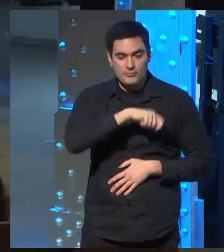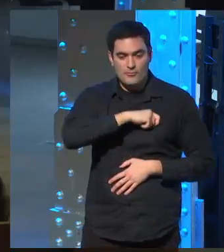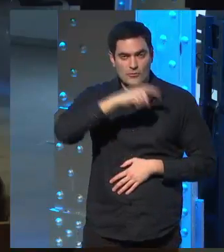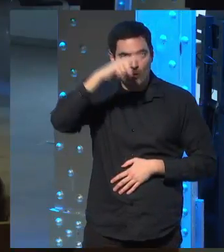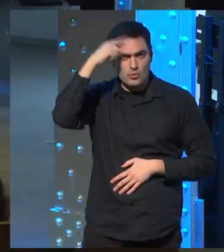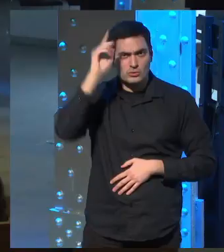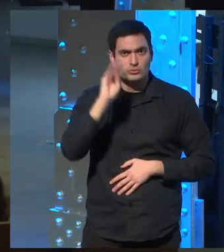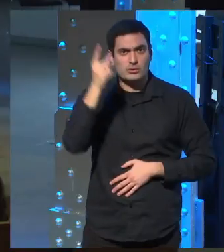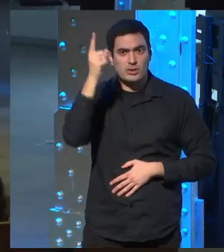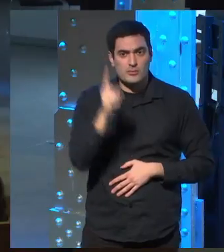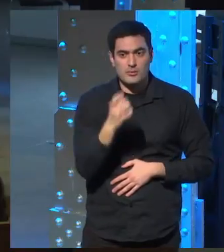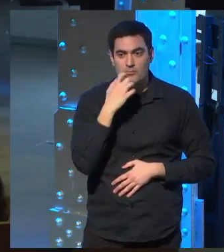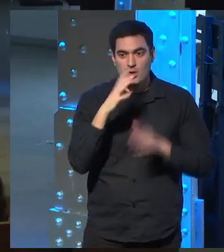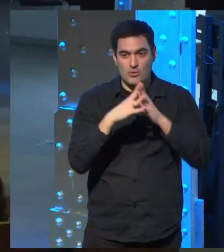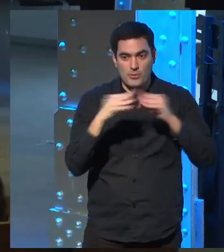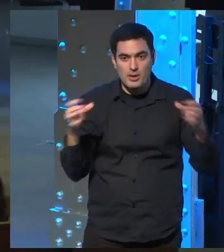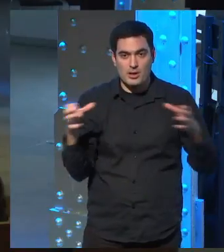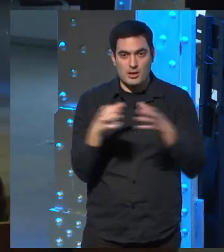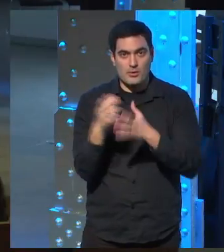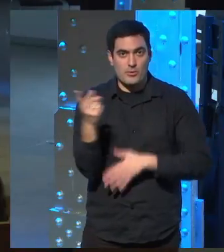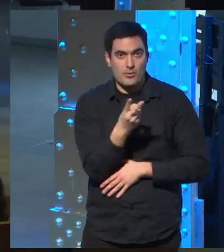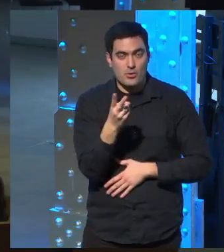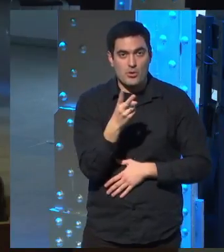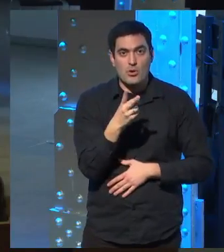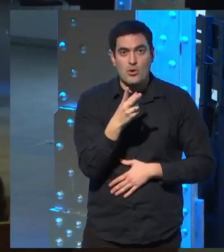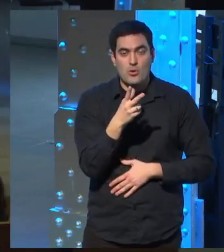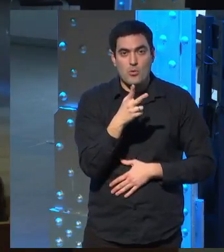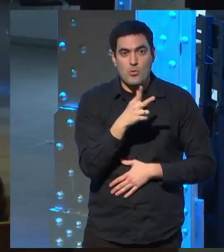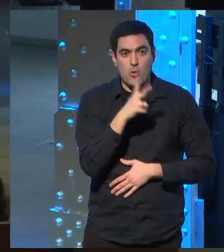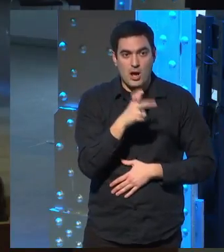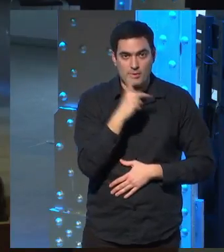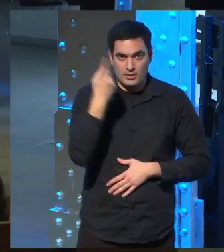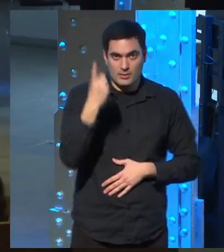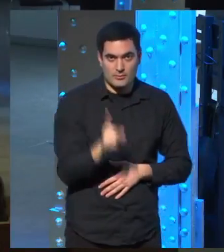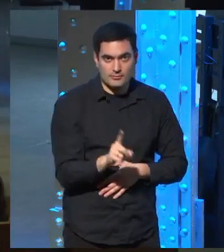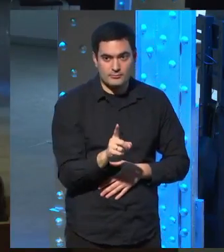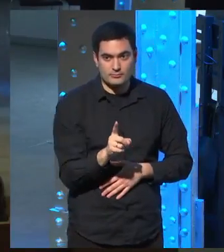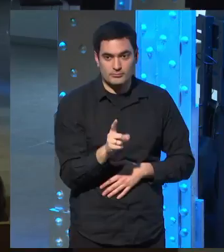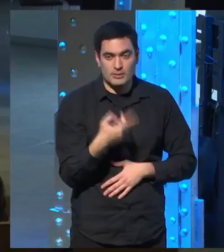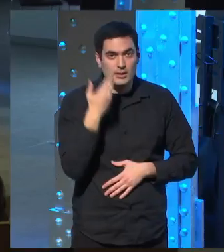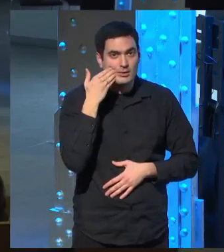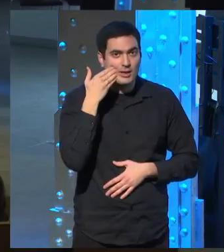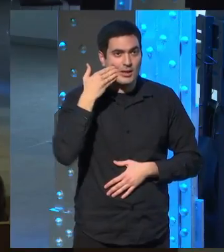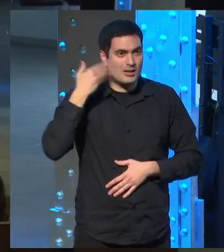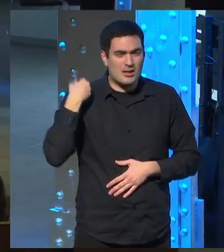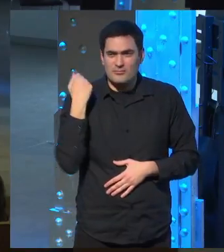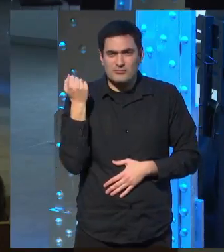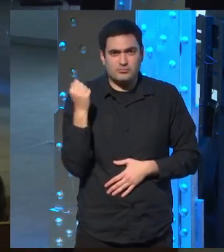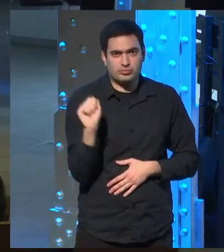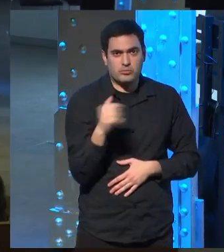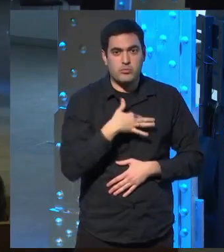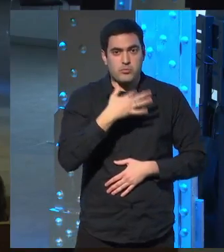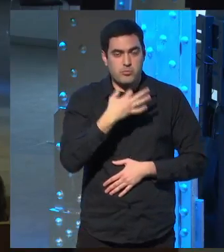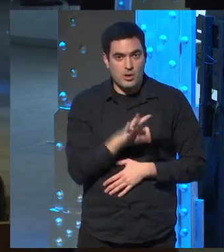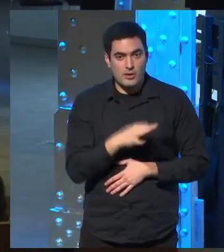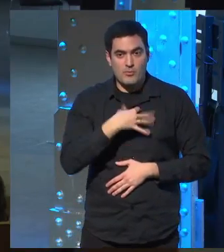como es la Andalucía de Granada y la Andalucía de Huelva, que ese talento, a pesar de todo, haya